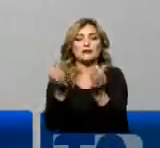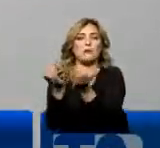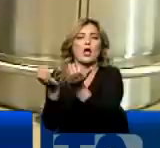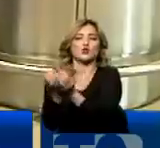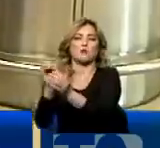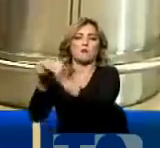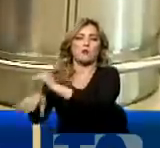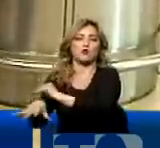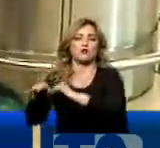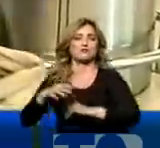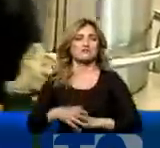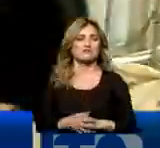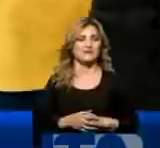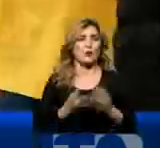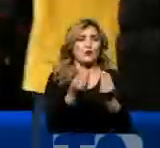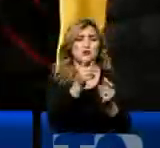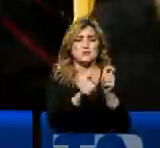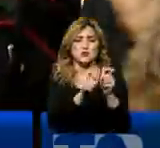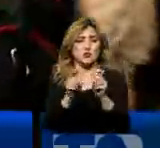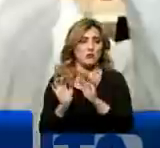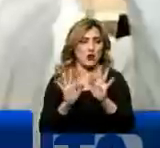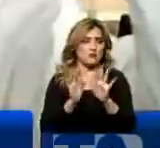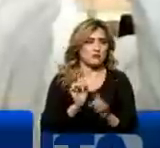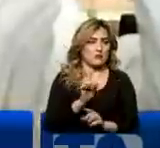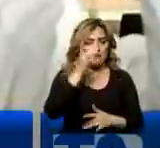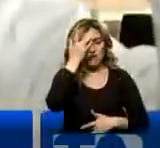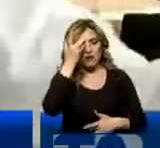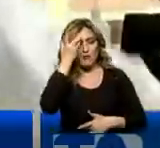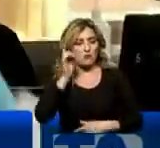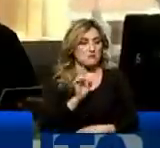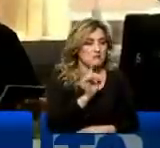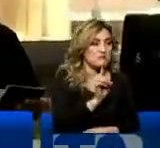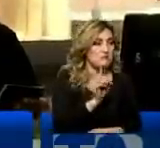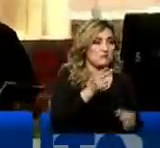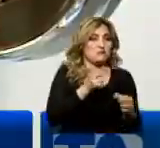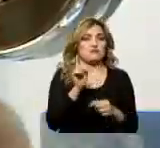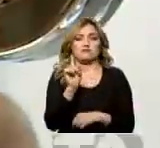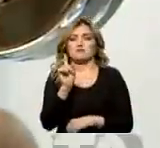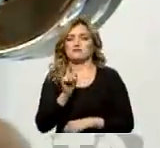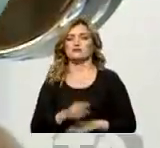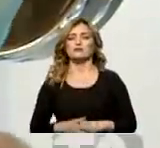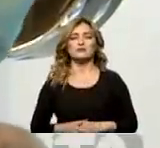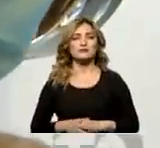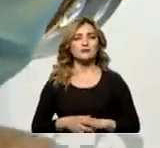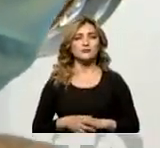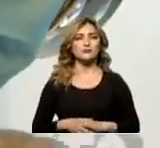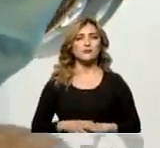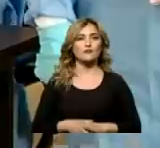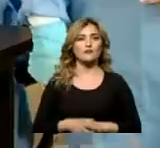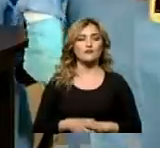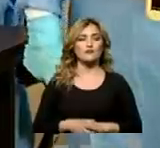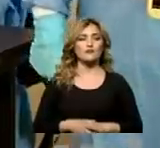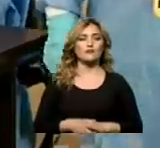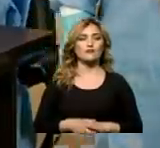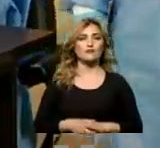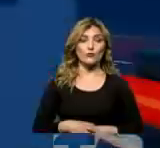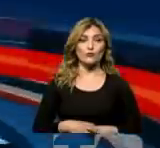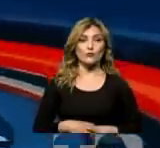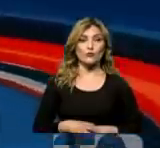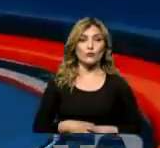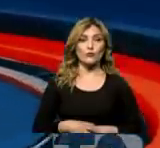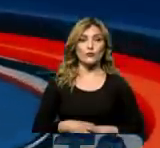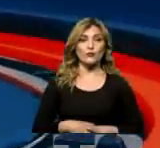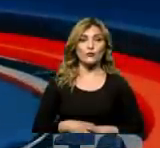evitar acudir a sitios concurridos si se está atravesando algún cuadro respiratorio. En Quito, Belén Merizalde, 24 horas.